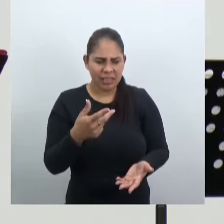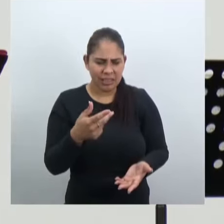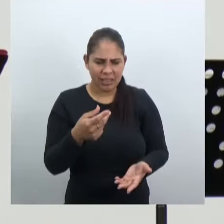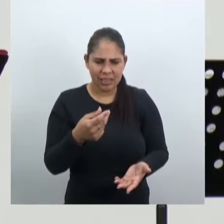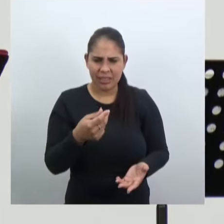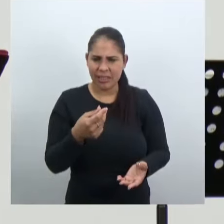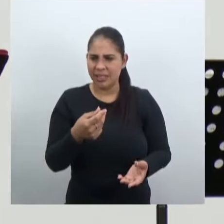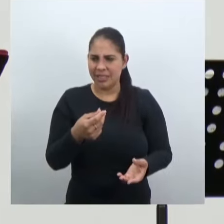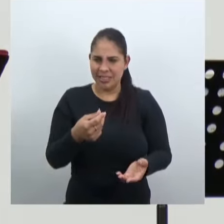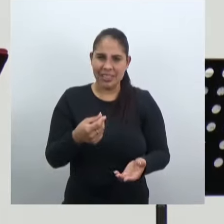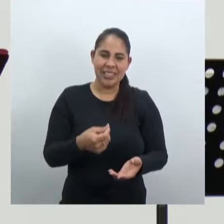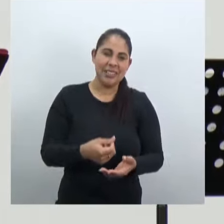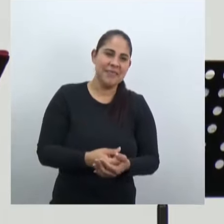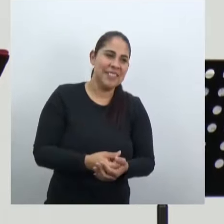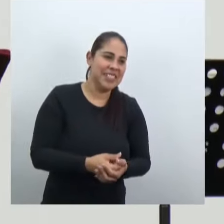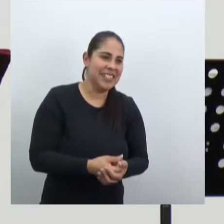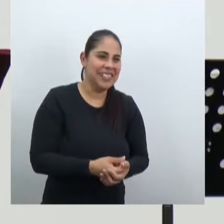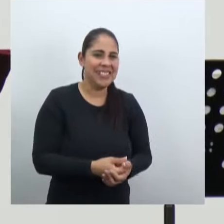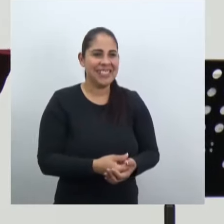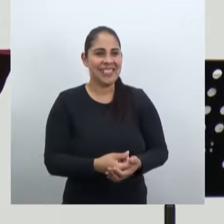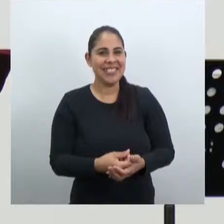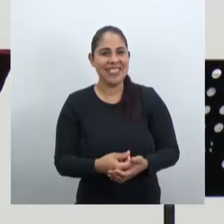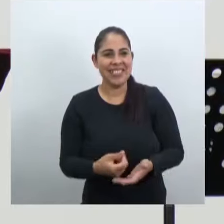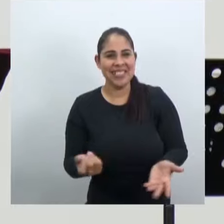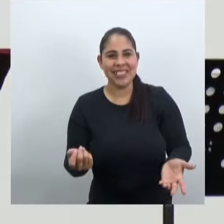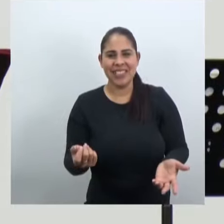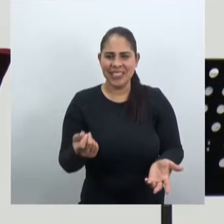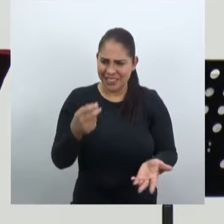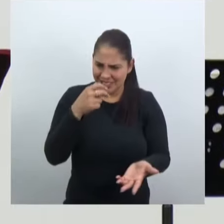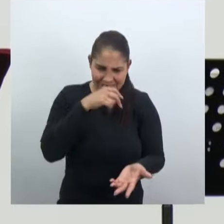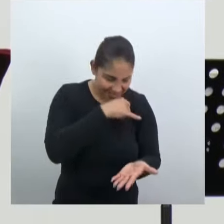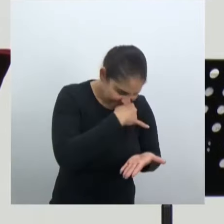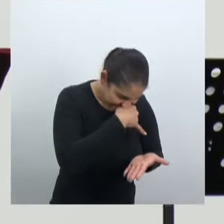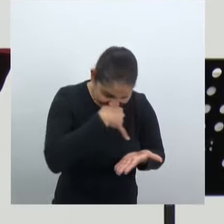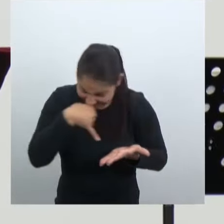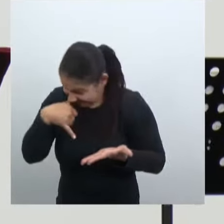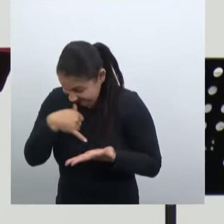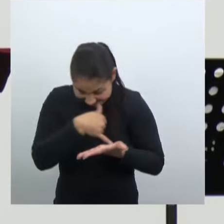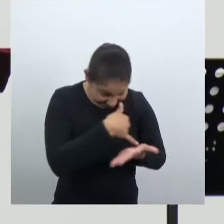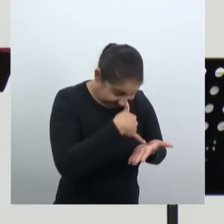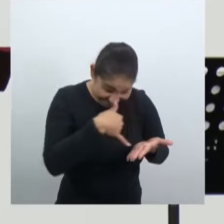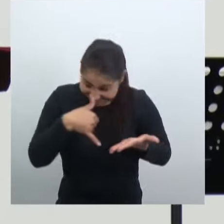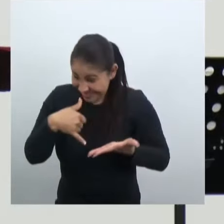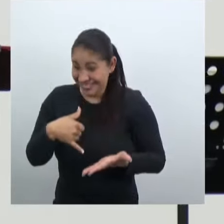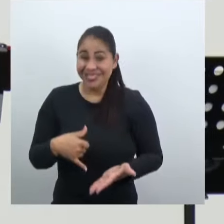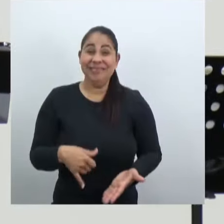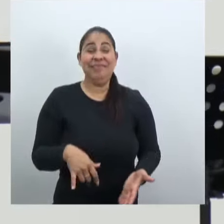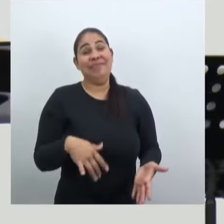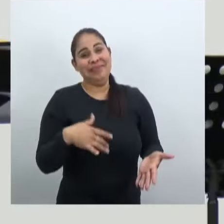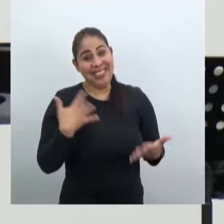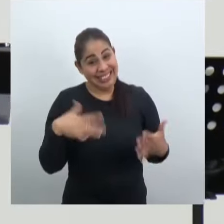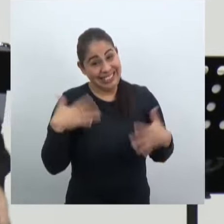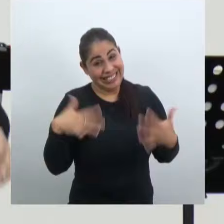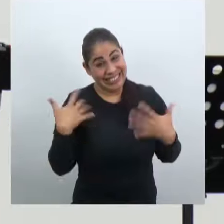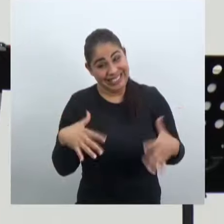en mi nariz? Eran todas las calles que te metiste, tronco. Te metiste más calles que el GPS de tu teléfono que tiene